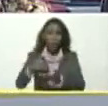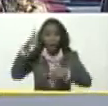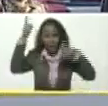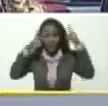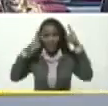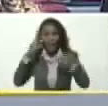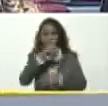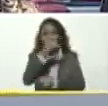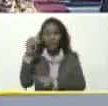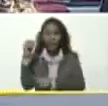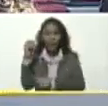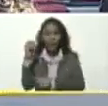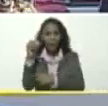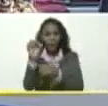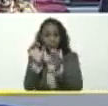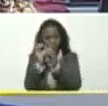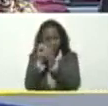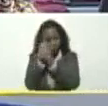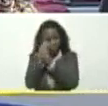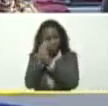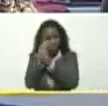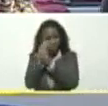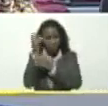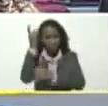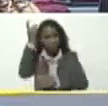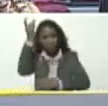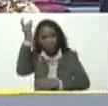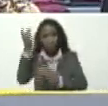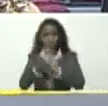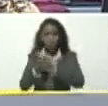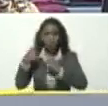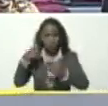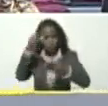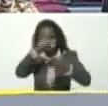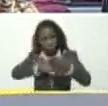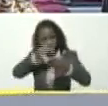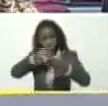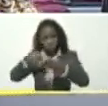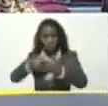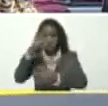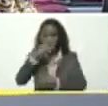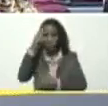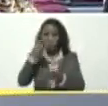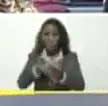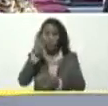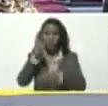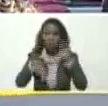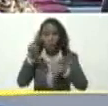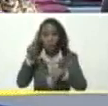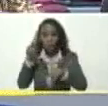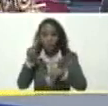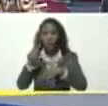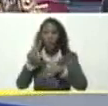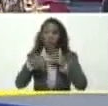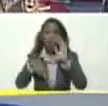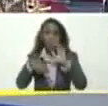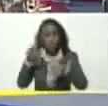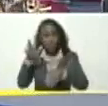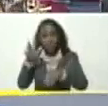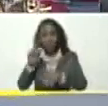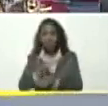100 microcrónicas. Estaba revisando las crónicas del año 2012-2013. Por aquí